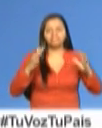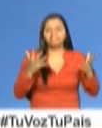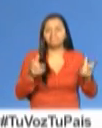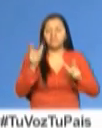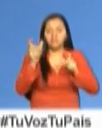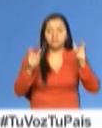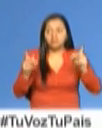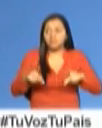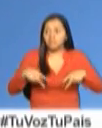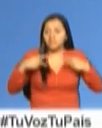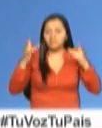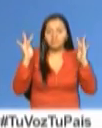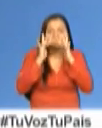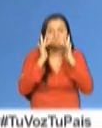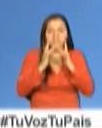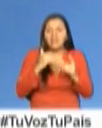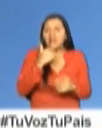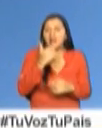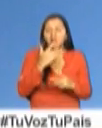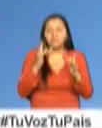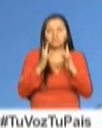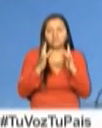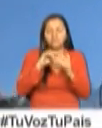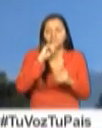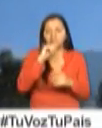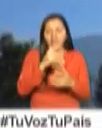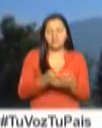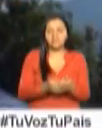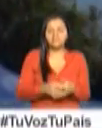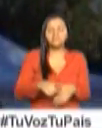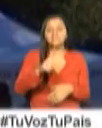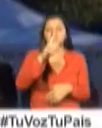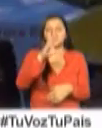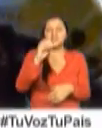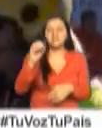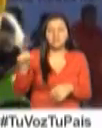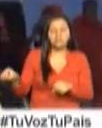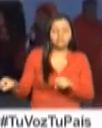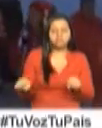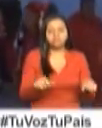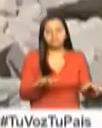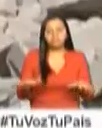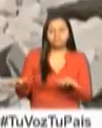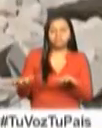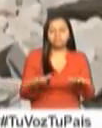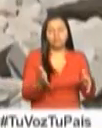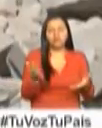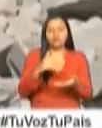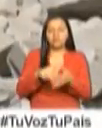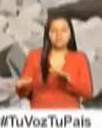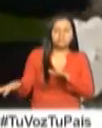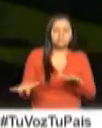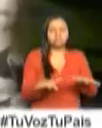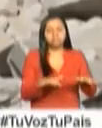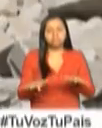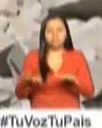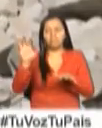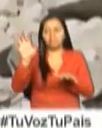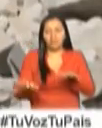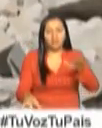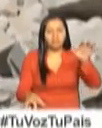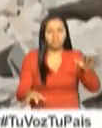fueron para poder completar el conteo. Más de 100 réplicas se sintieron en la zona, provocando algunos desprendimientos.